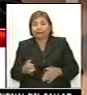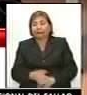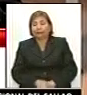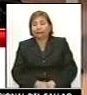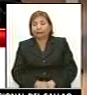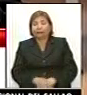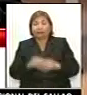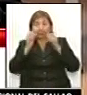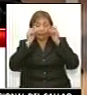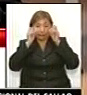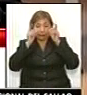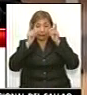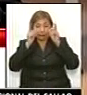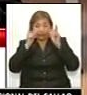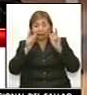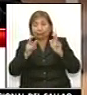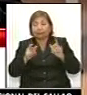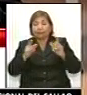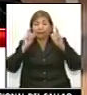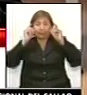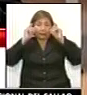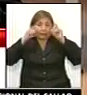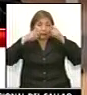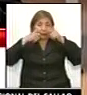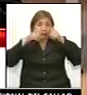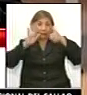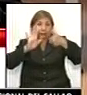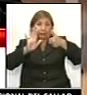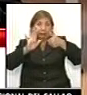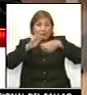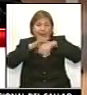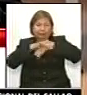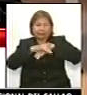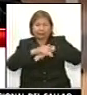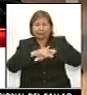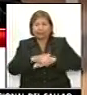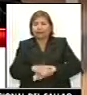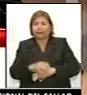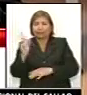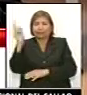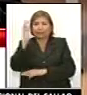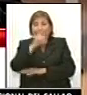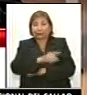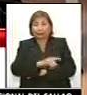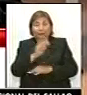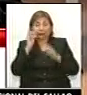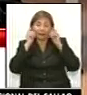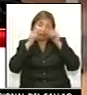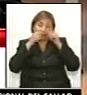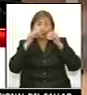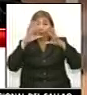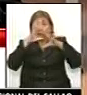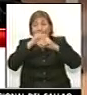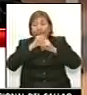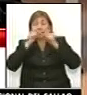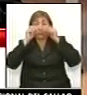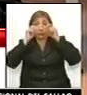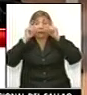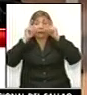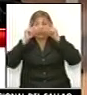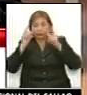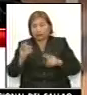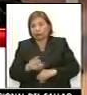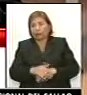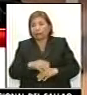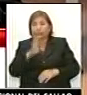su horario de despertada, y se dormía a las 6 de la mañana, ¿no? Entonces, a esa hora,